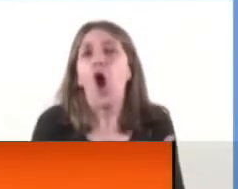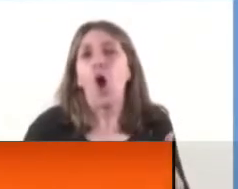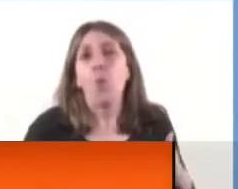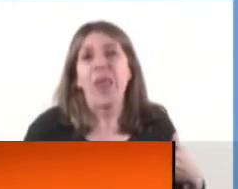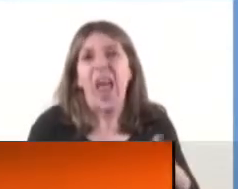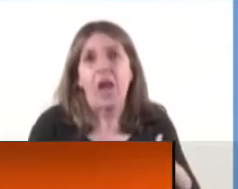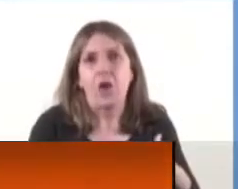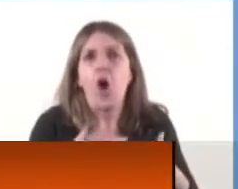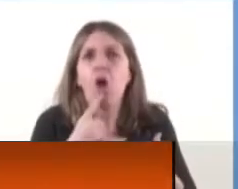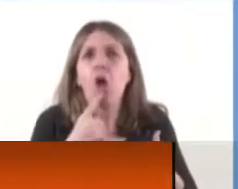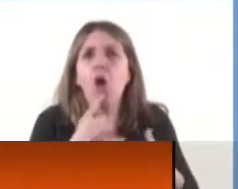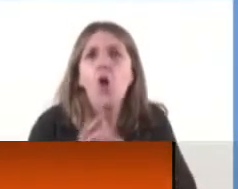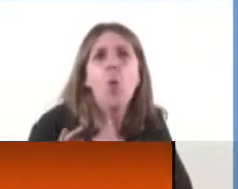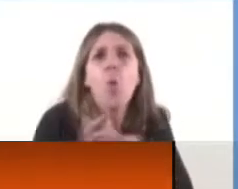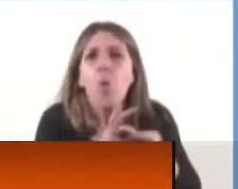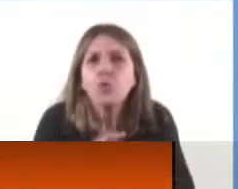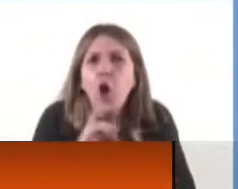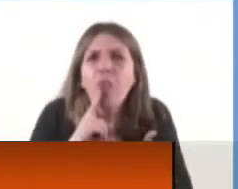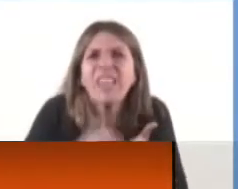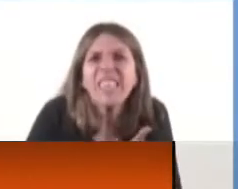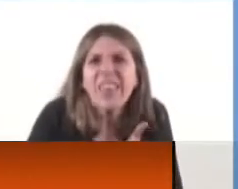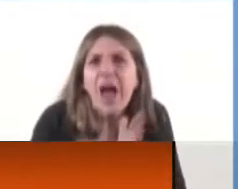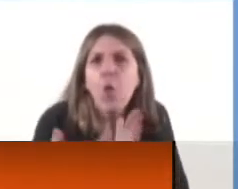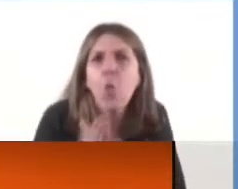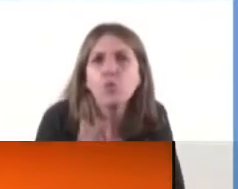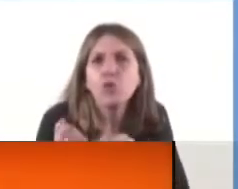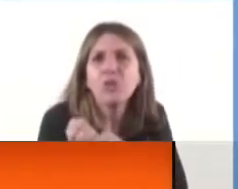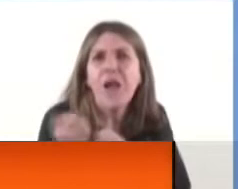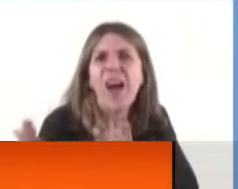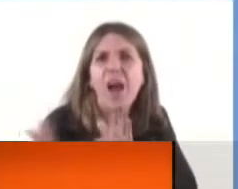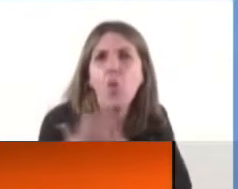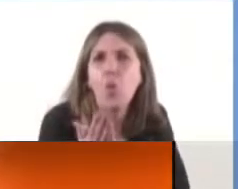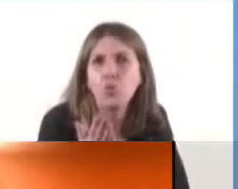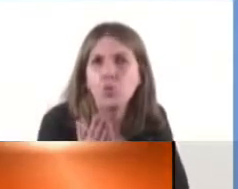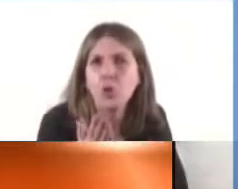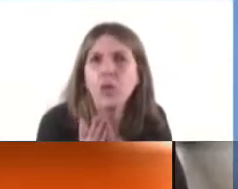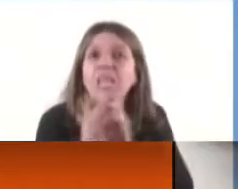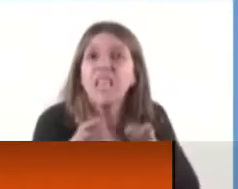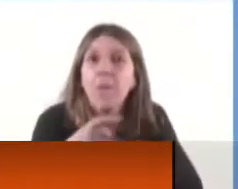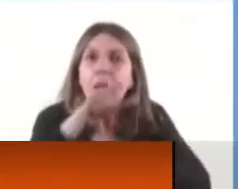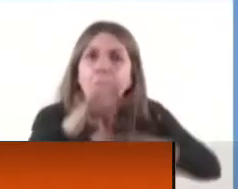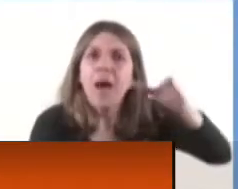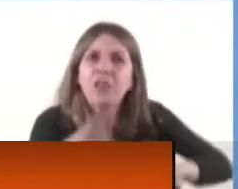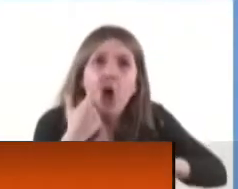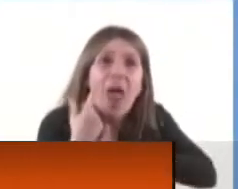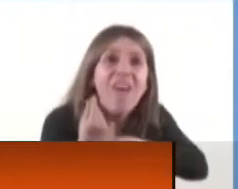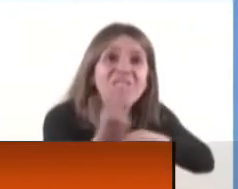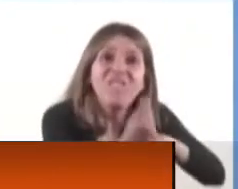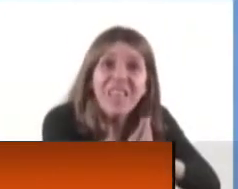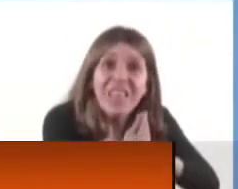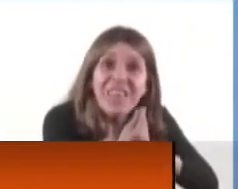que confluyan en una acción conjunta y mancomunada y de ciudadanos y ciudadanas que